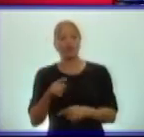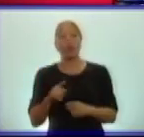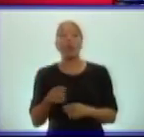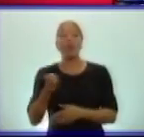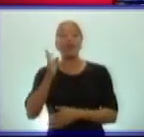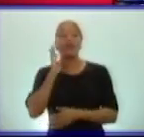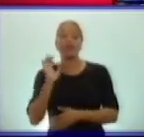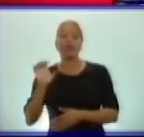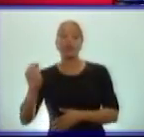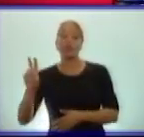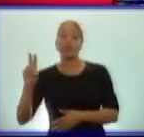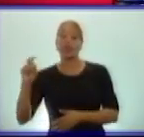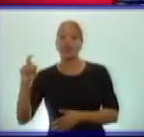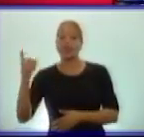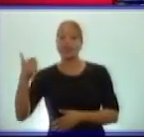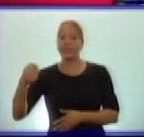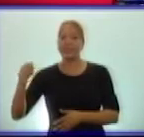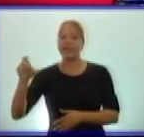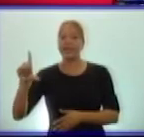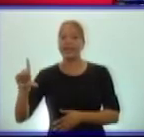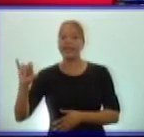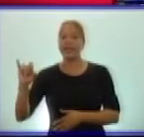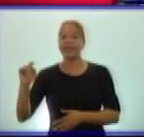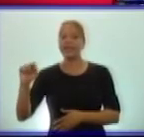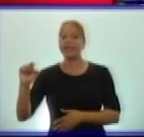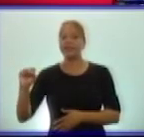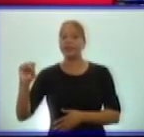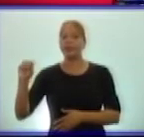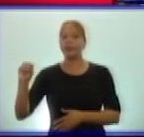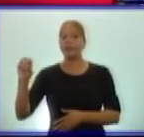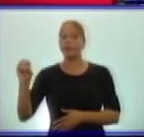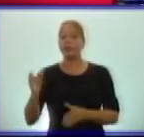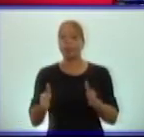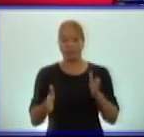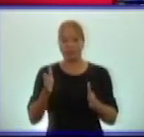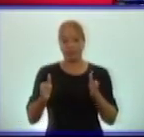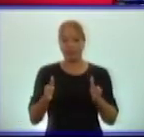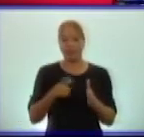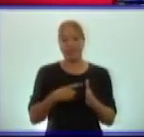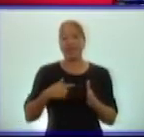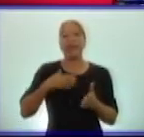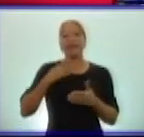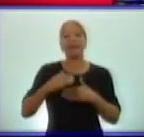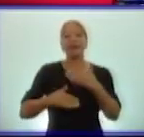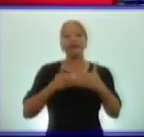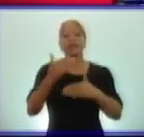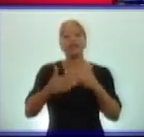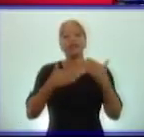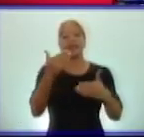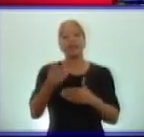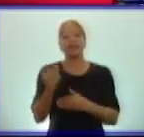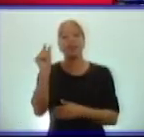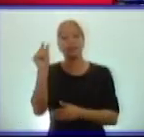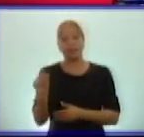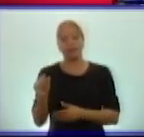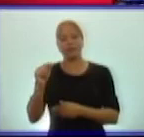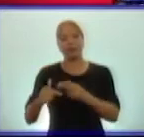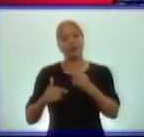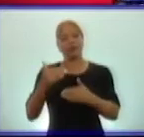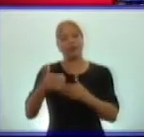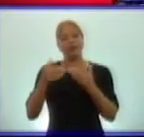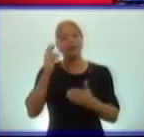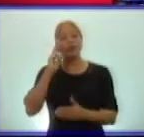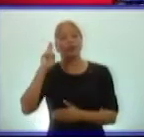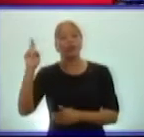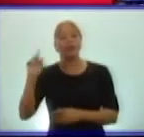feudalismo como formación económica social por el que transitó la humanidad? Pero ¿recuerdan también ustedes